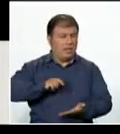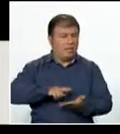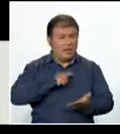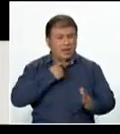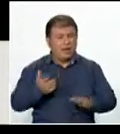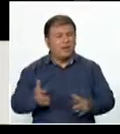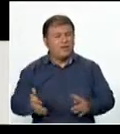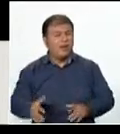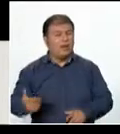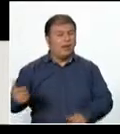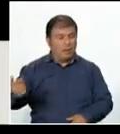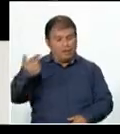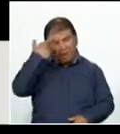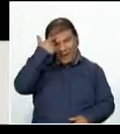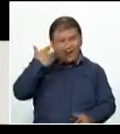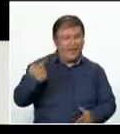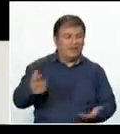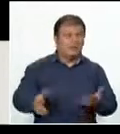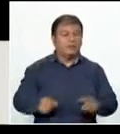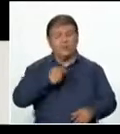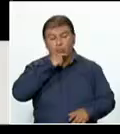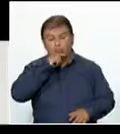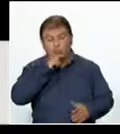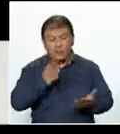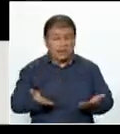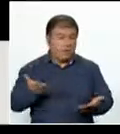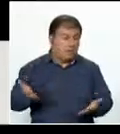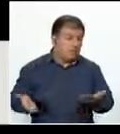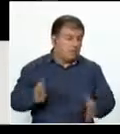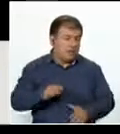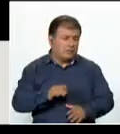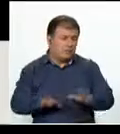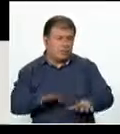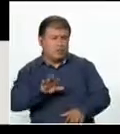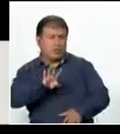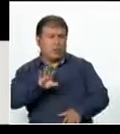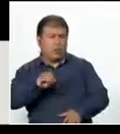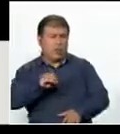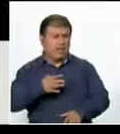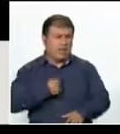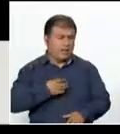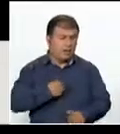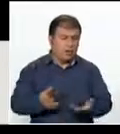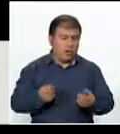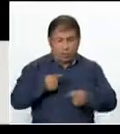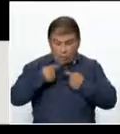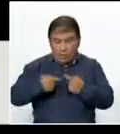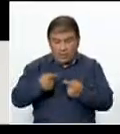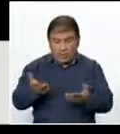recibido una bala en la cabeza, ¿no? Es una señora, era una señora de aproximadamente 40 años y que, como